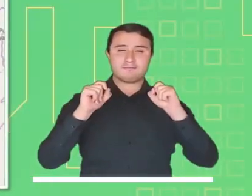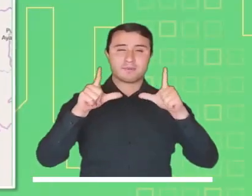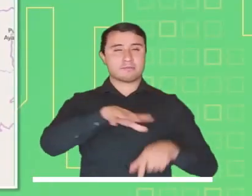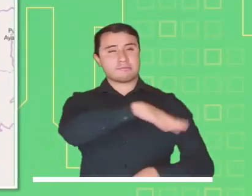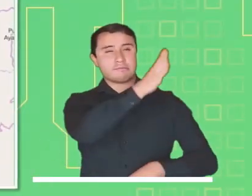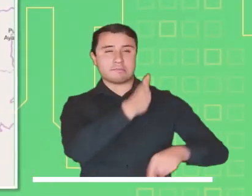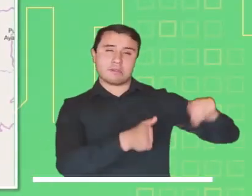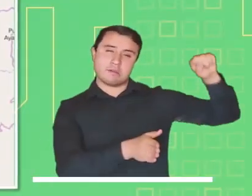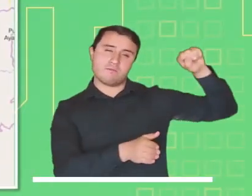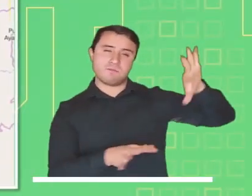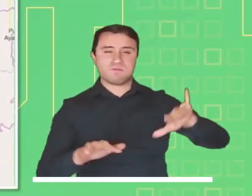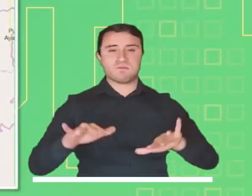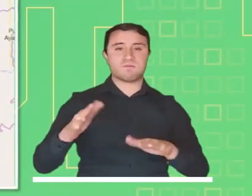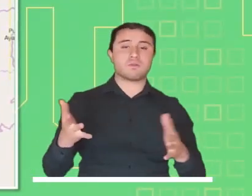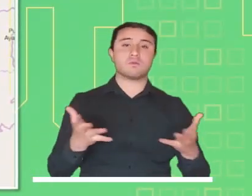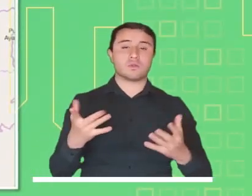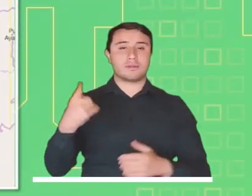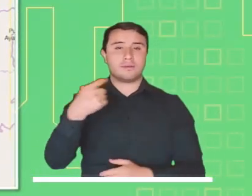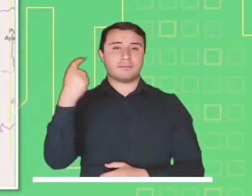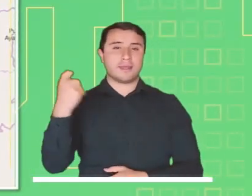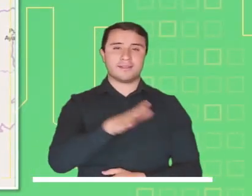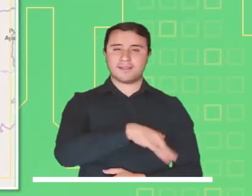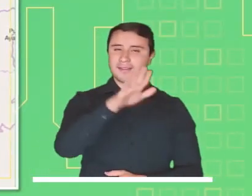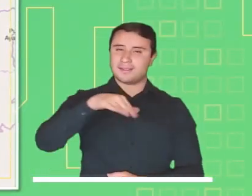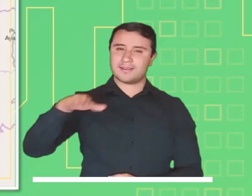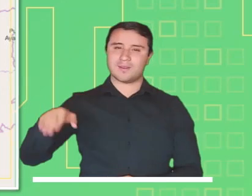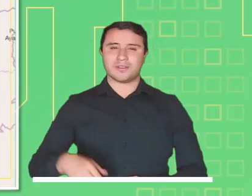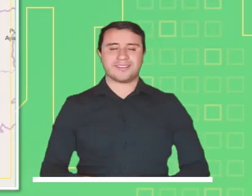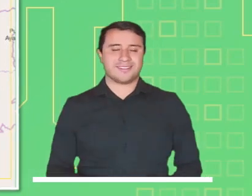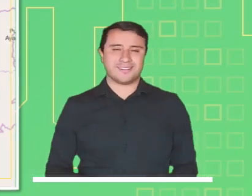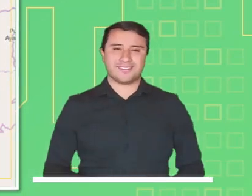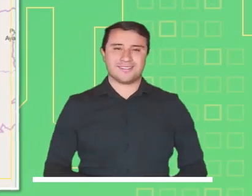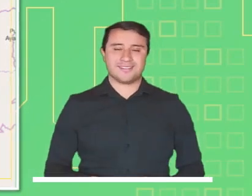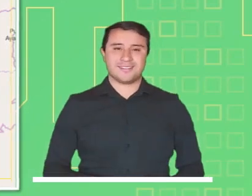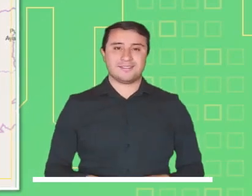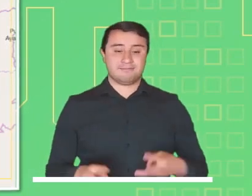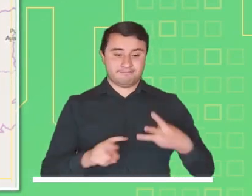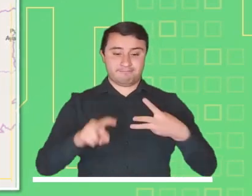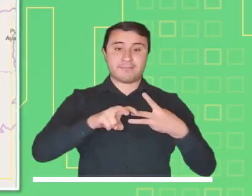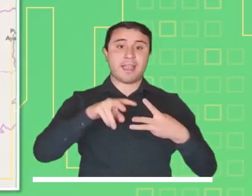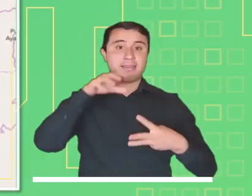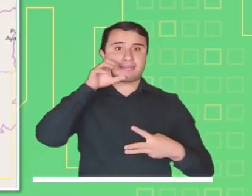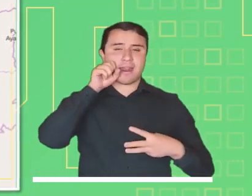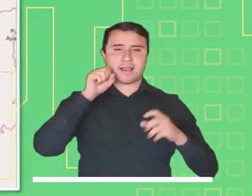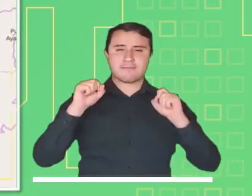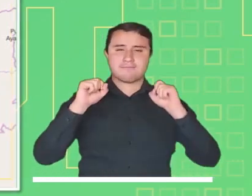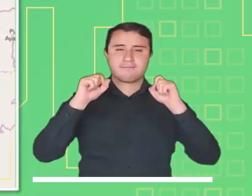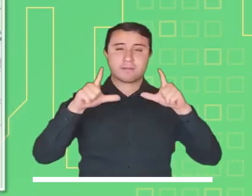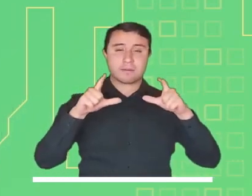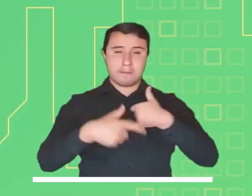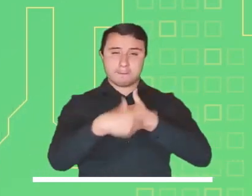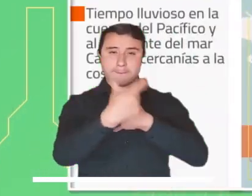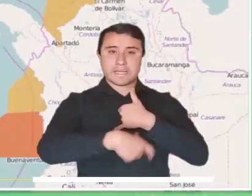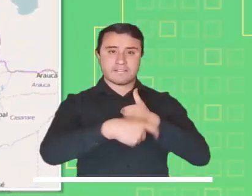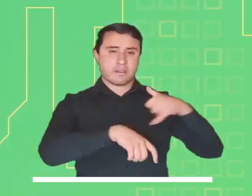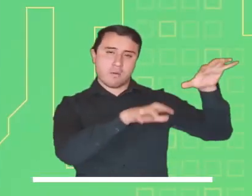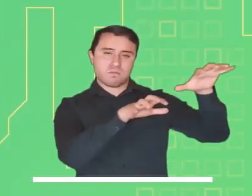Cundinamarca. Alerta roja por probabilidad de deslizamientos de tierra en zonas inestables en los departamentos de Meta y Antioquia.